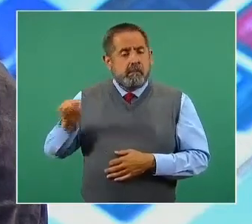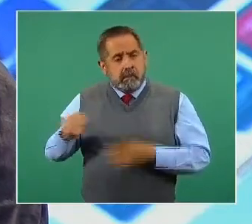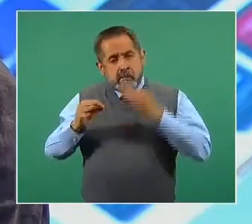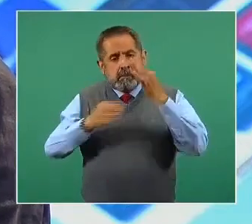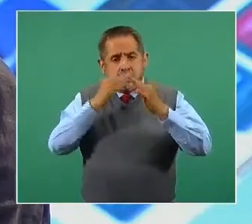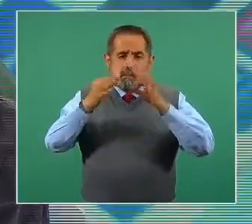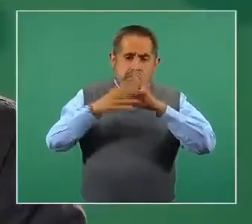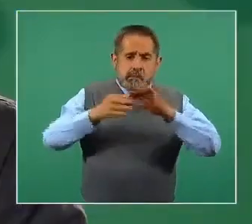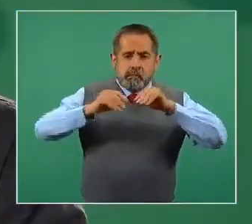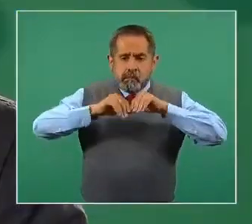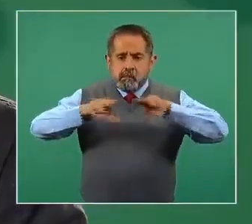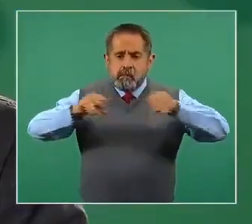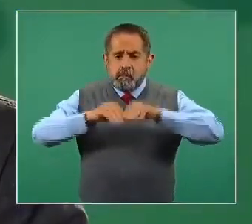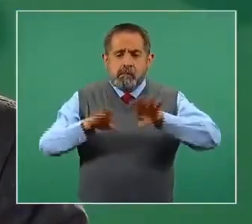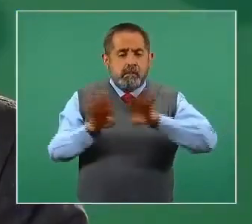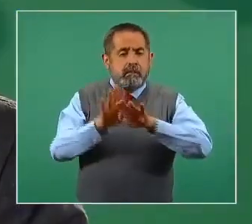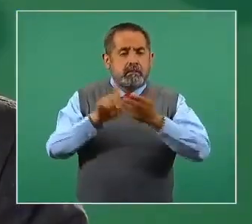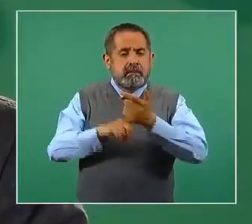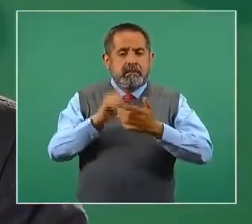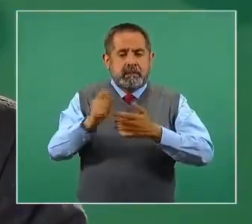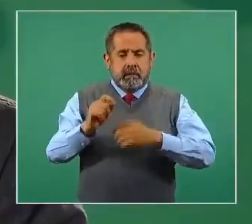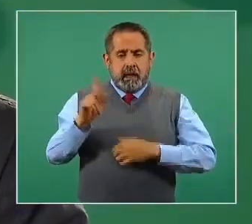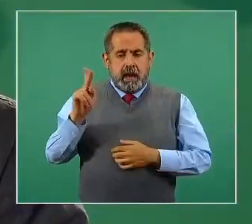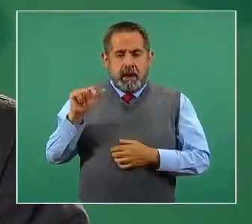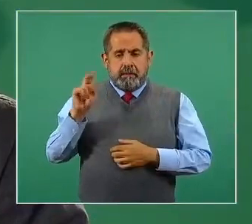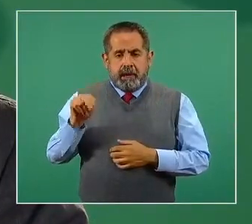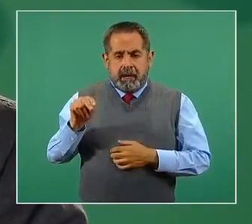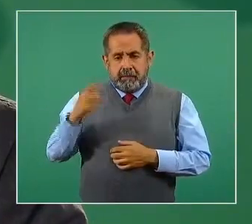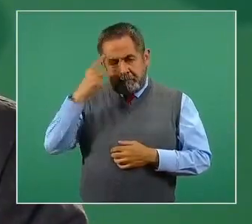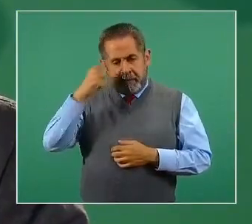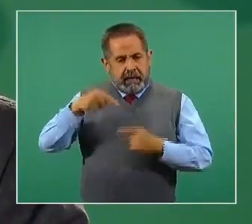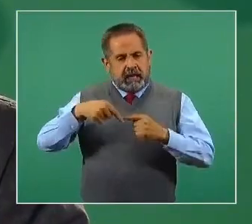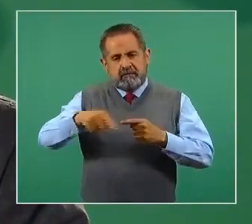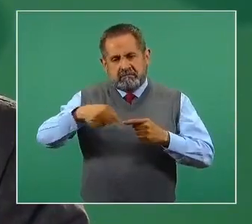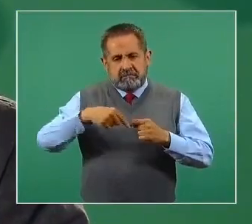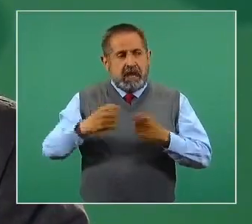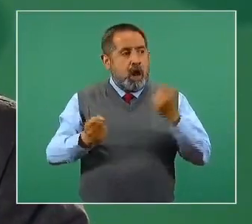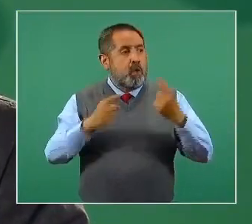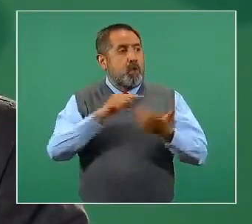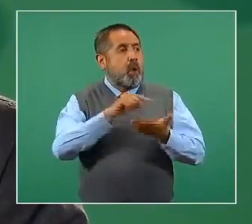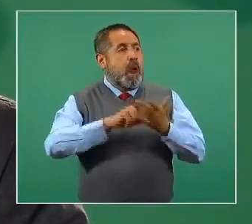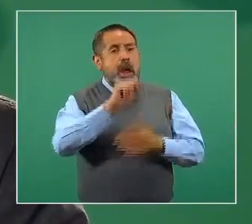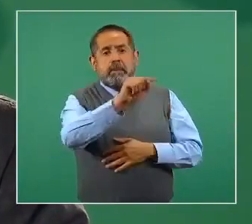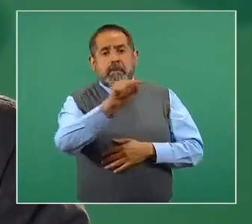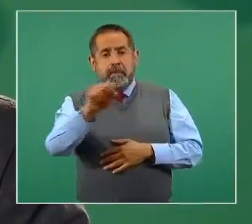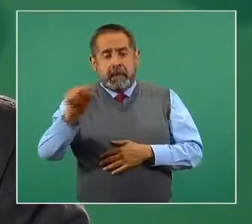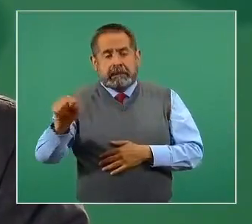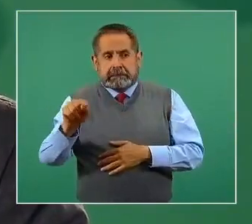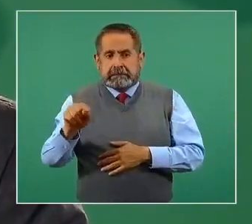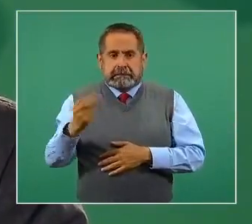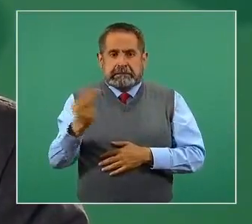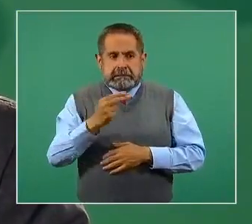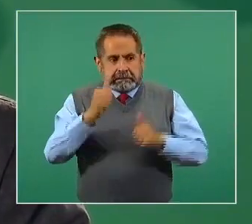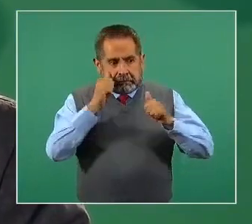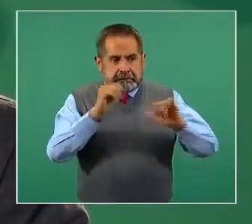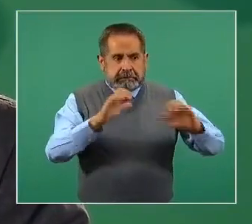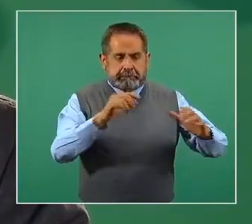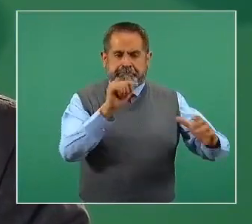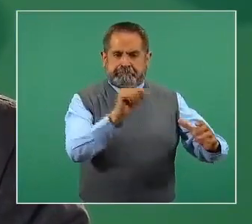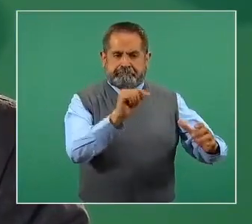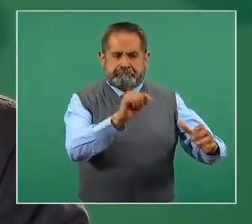algunos anuncios relevantes sobre la estrategia que atañen a algunas poblaciones de alto interés, de alta